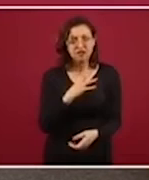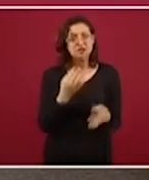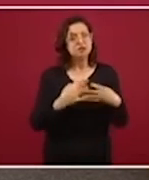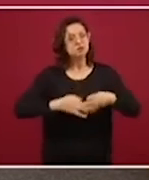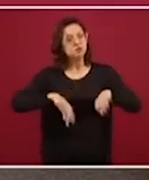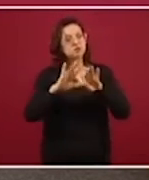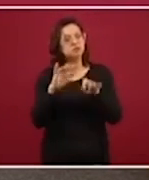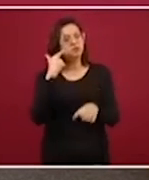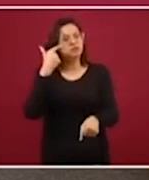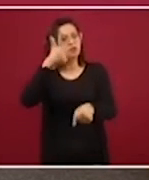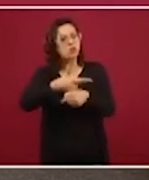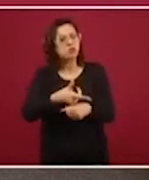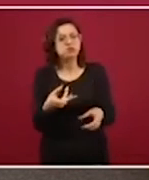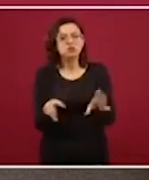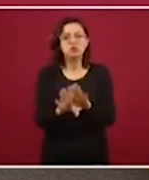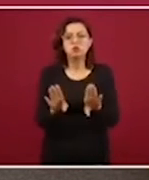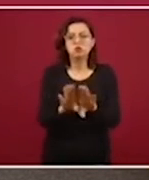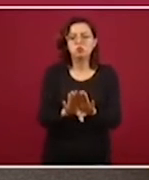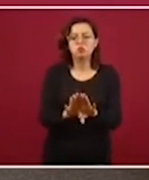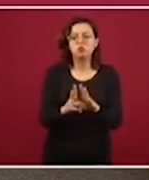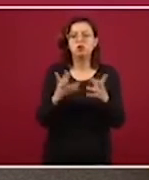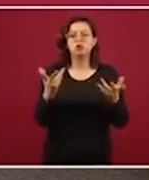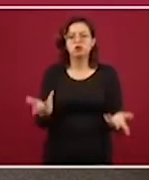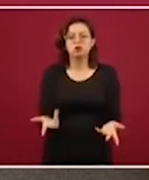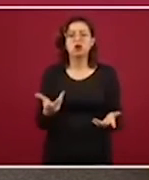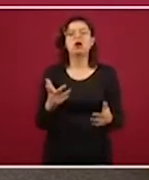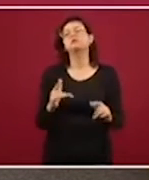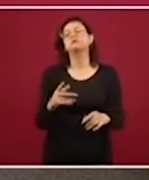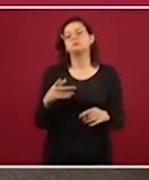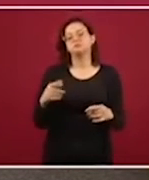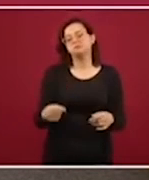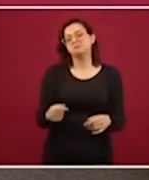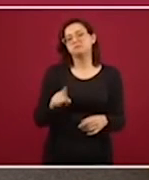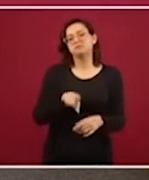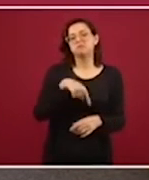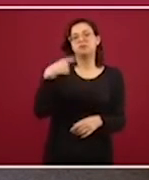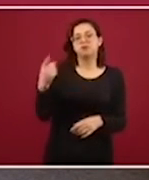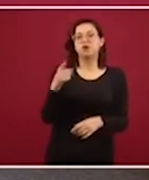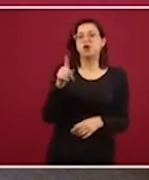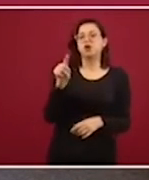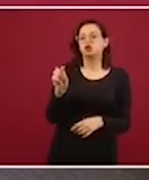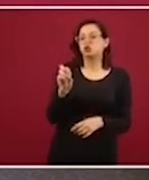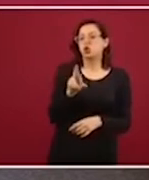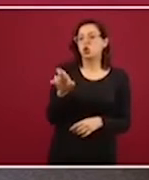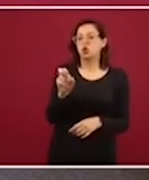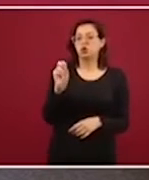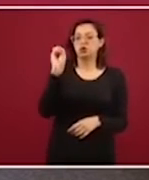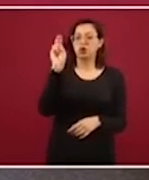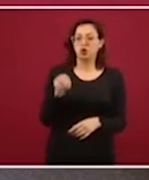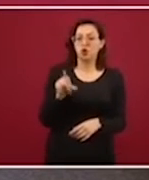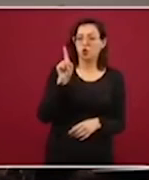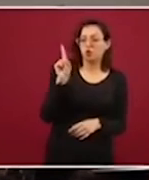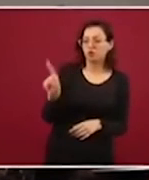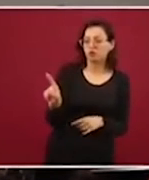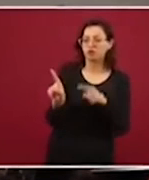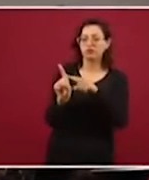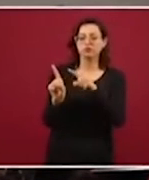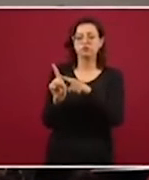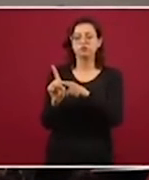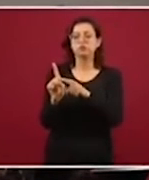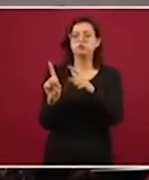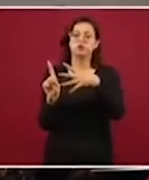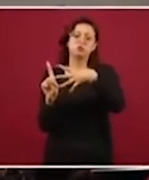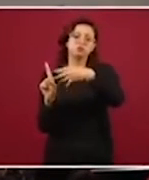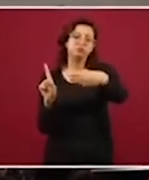descubrimos a partir del estudio de contactos del caso de torreón son dos chicas jóvenes que